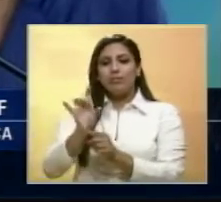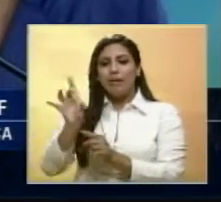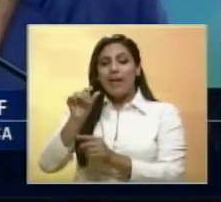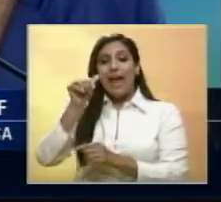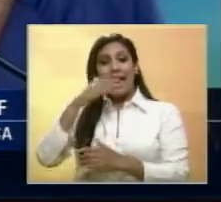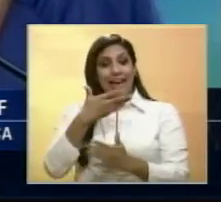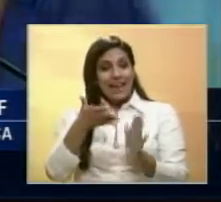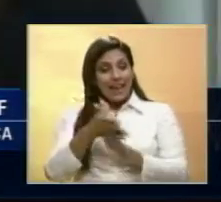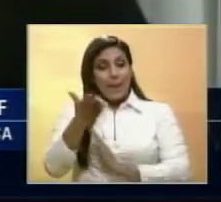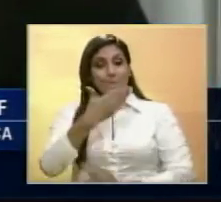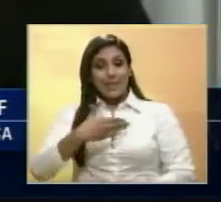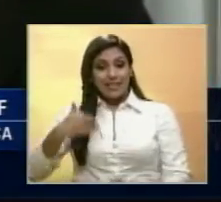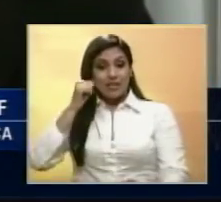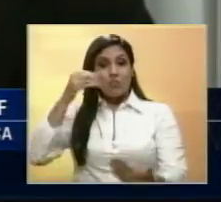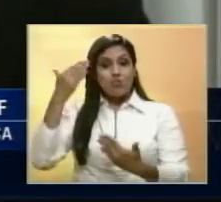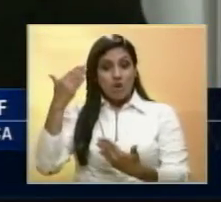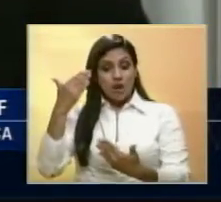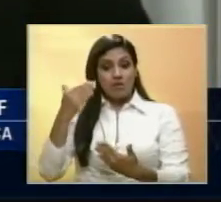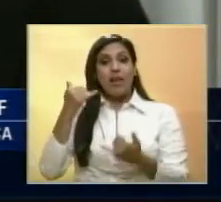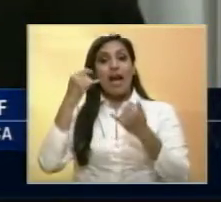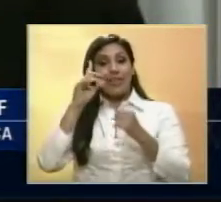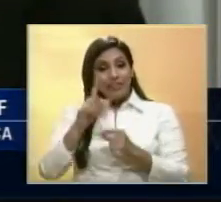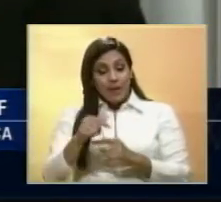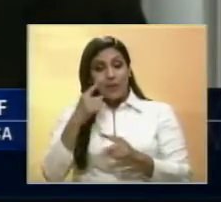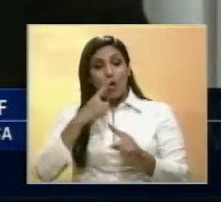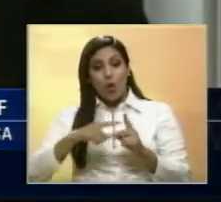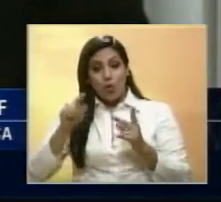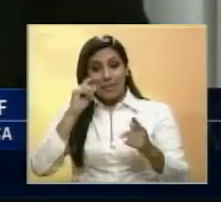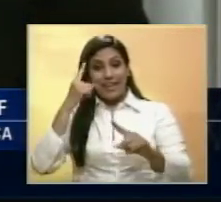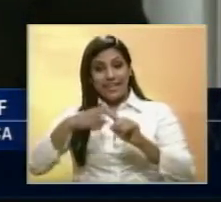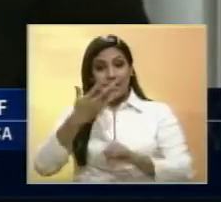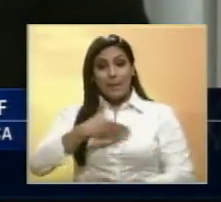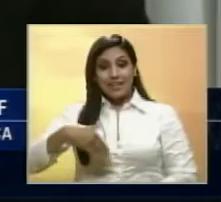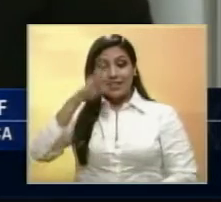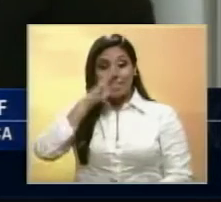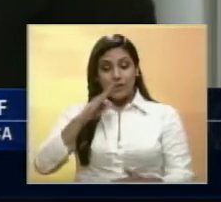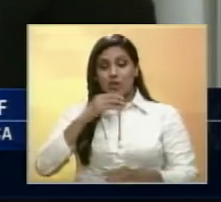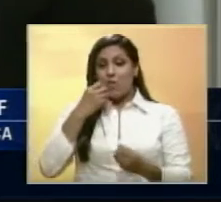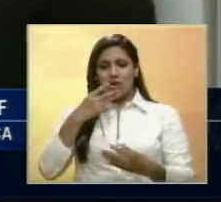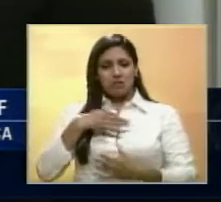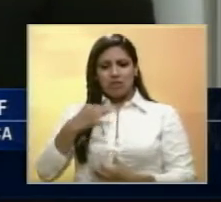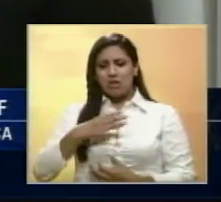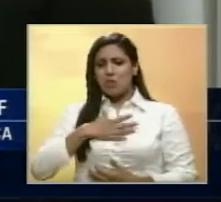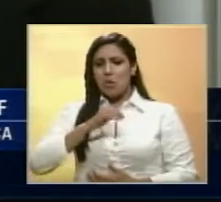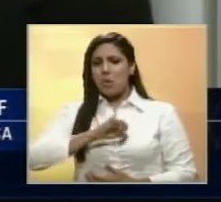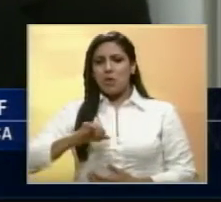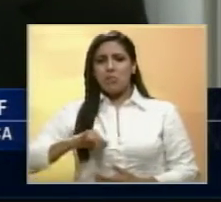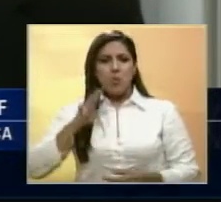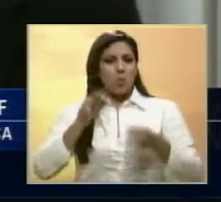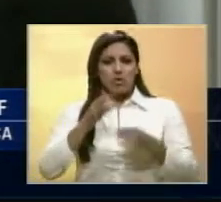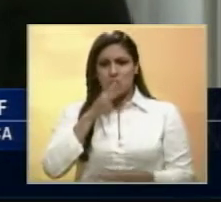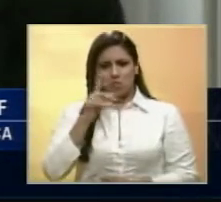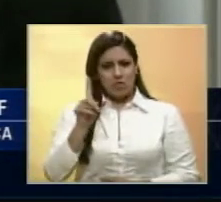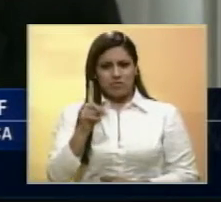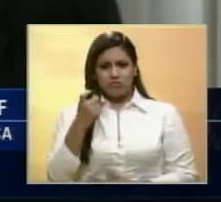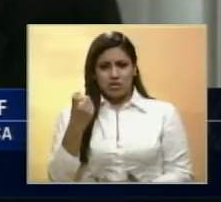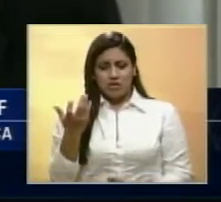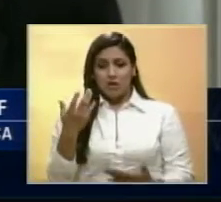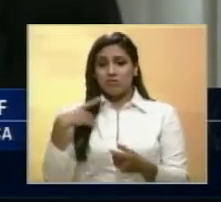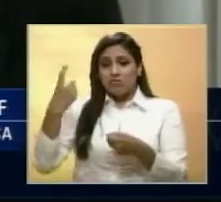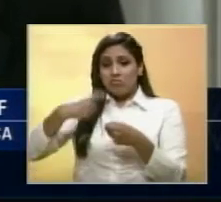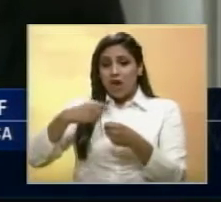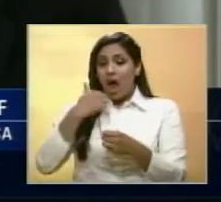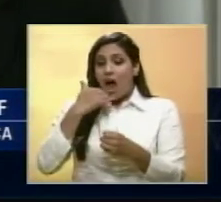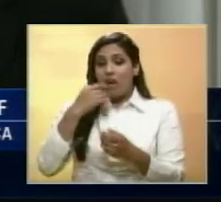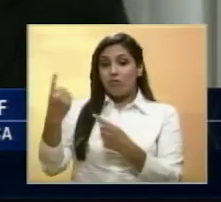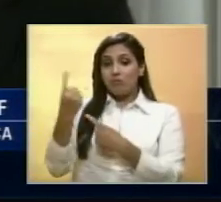la presidencia a Dilma Rousseff. Entre tanto, Luis Ignacio Lula da Silva aseguró que no necesita privilegios jurídicos y que no está involucrado en